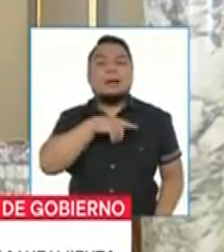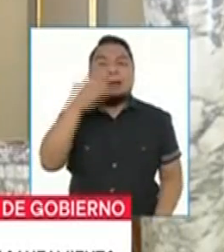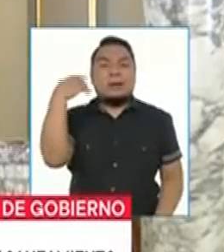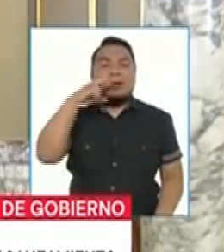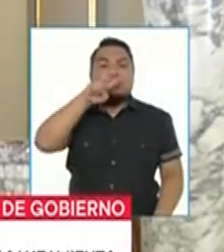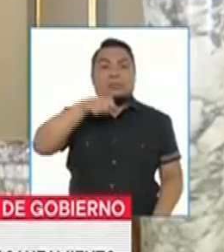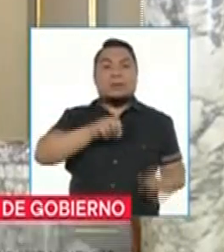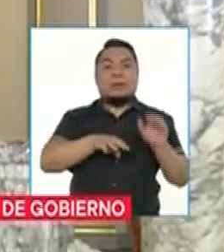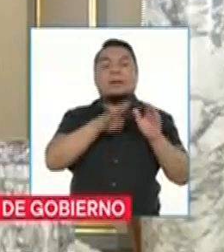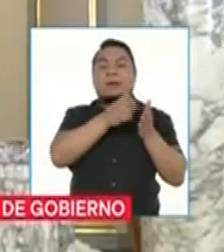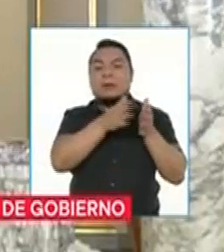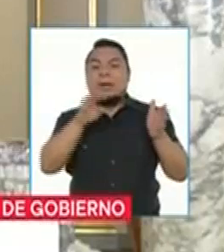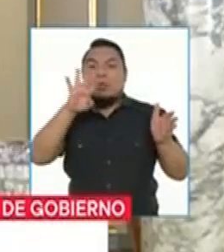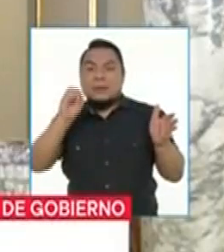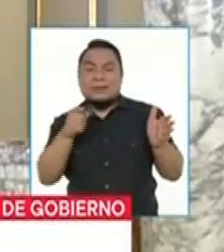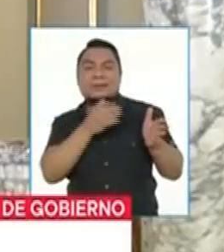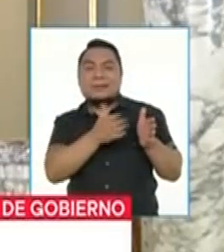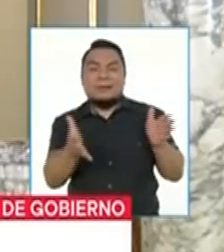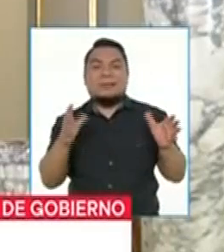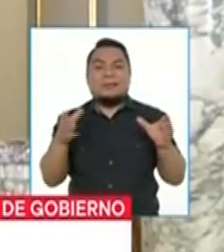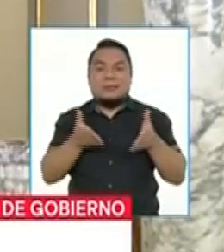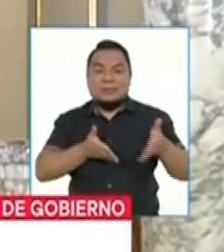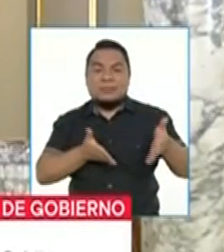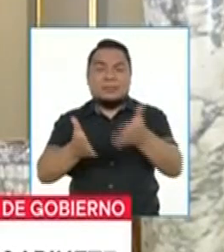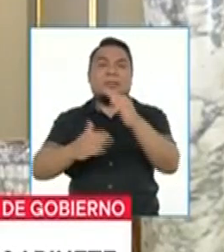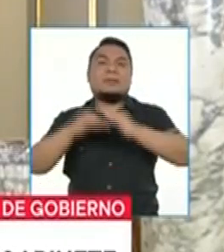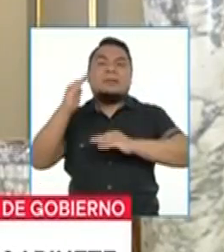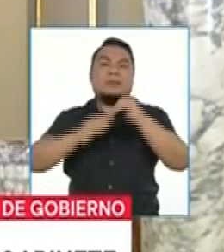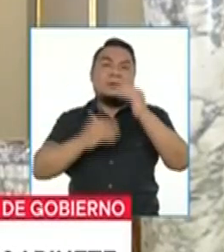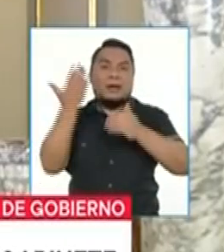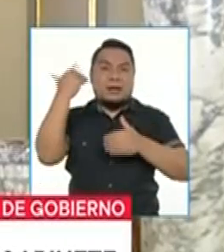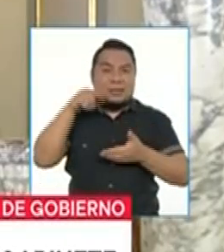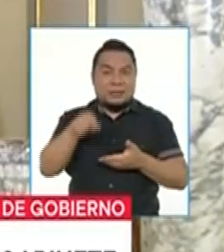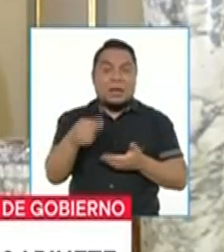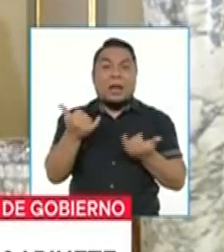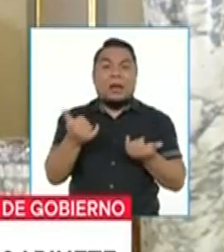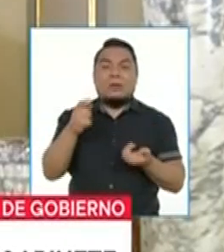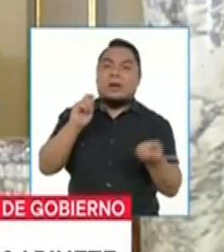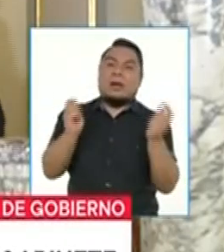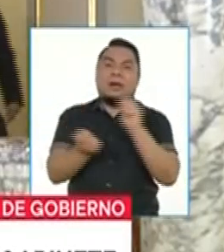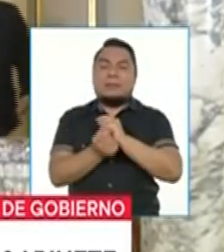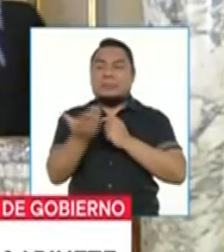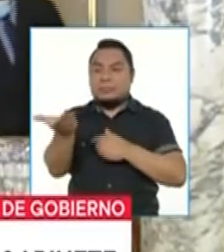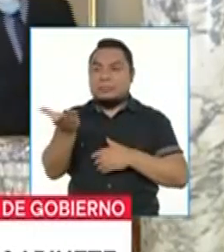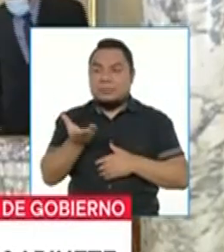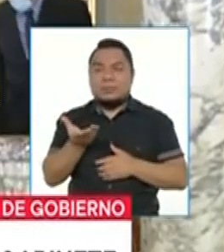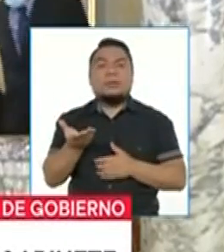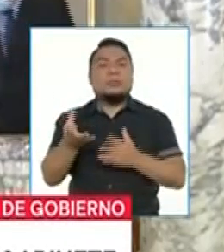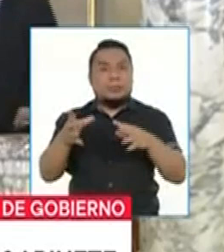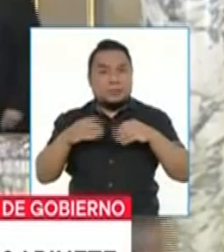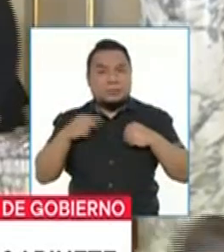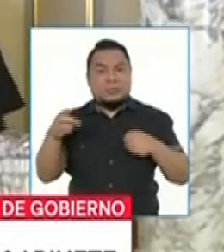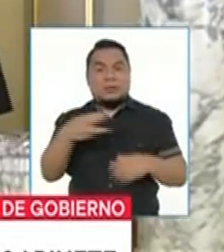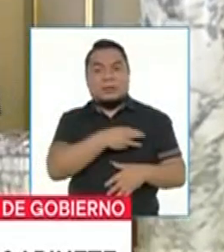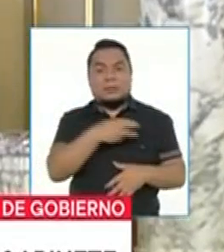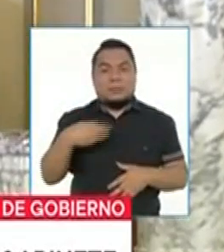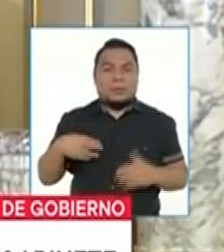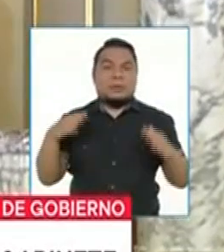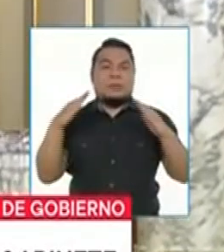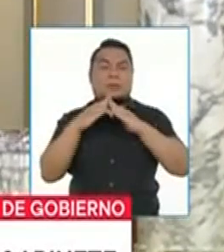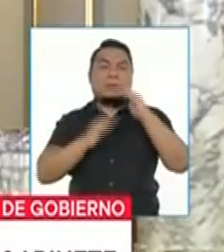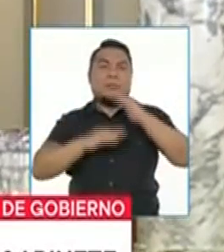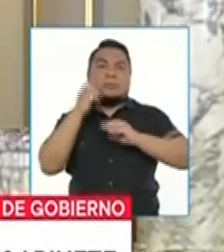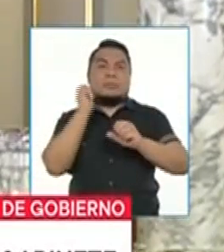otra mujer en la presidencia del Legislativo, de los dos poderes del Estado más importantes, sin menospreciar, por supuesto, al